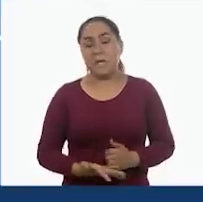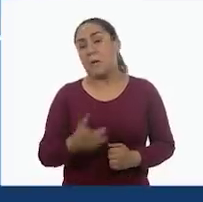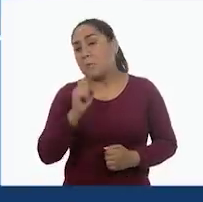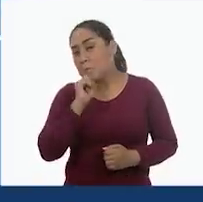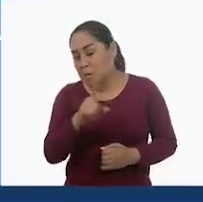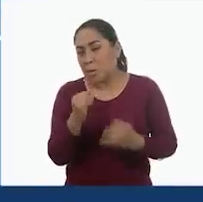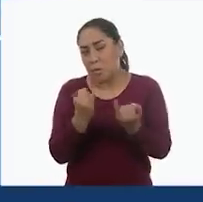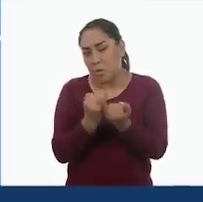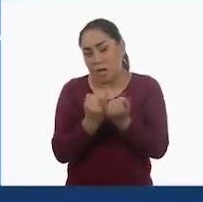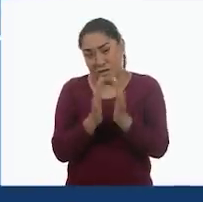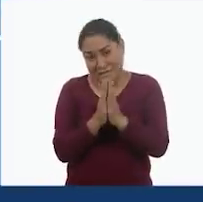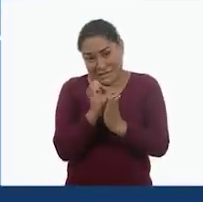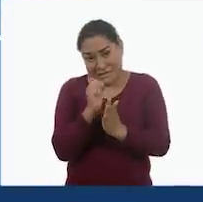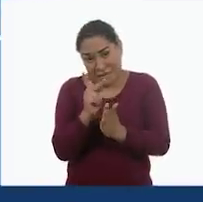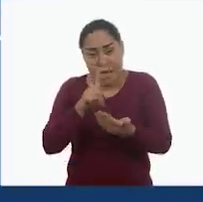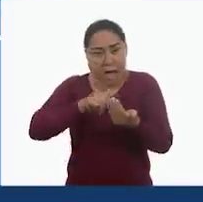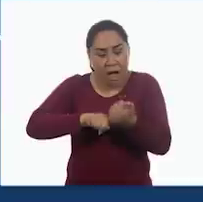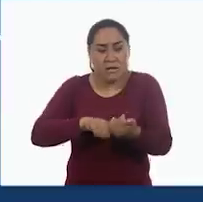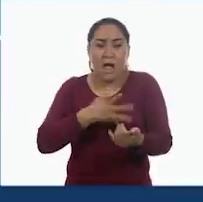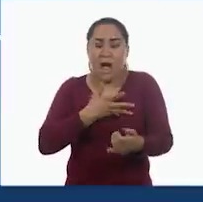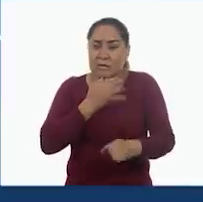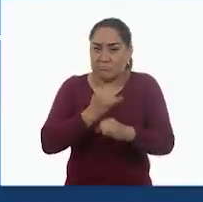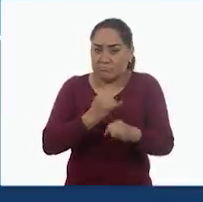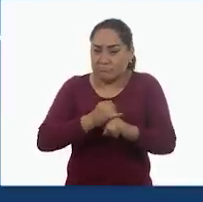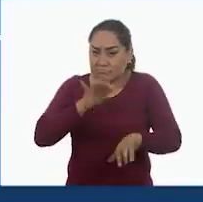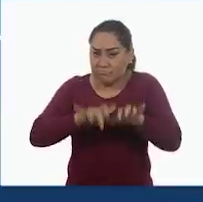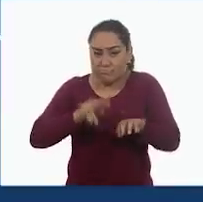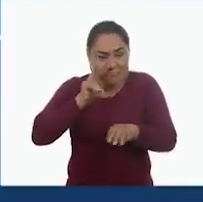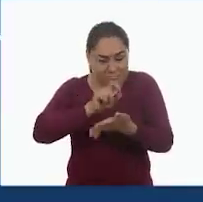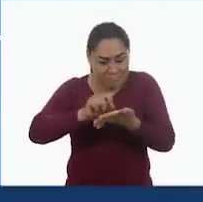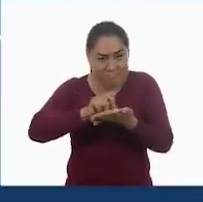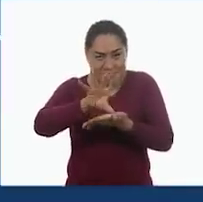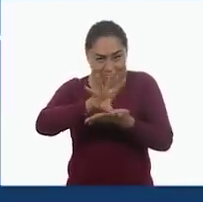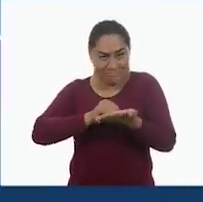También puedes encontrar los libros de texto en la página